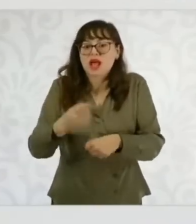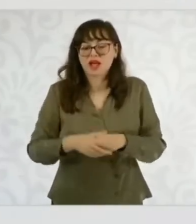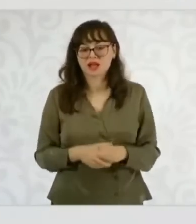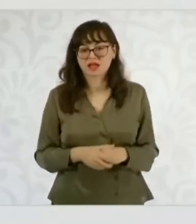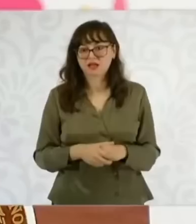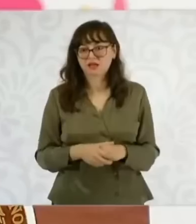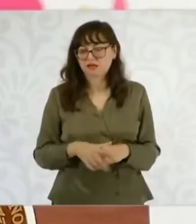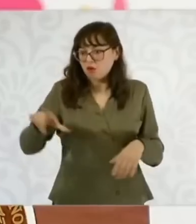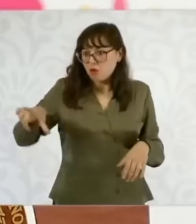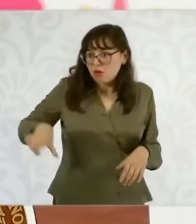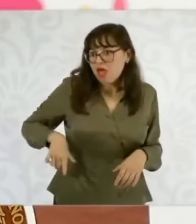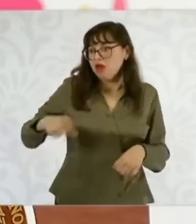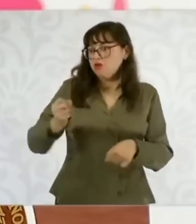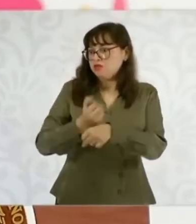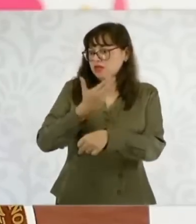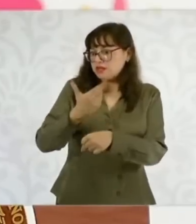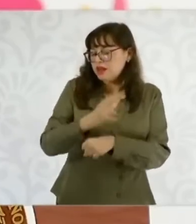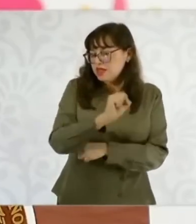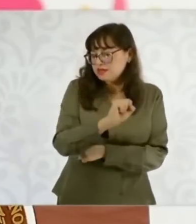a alguna